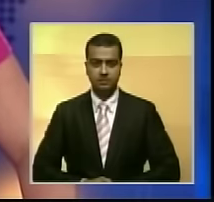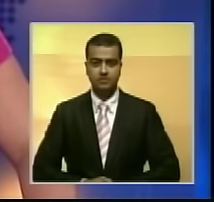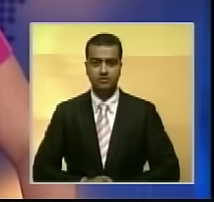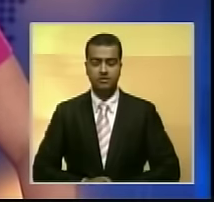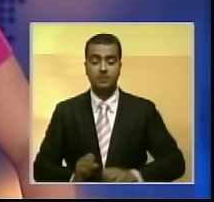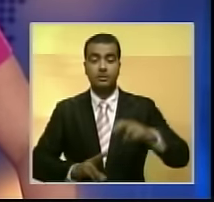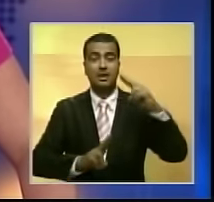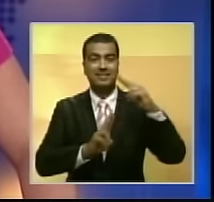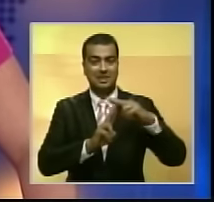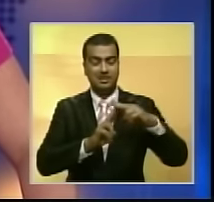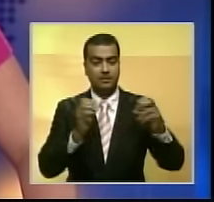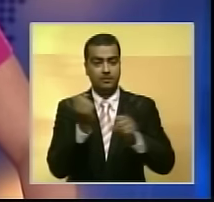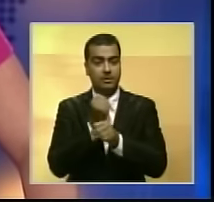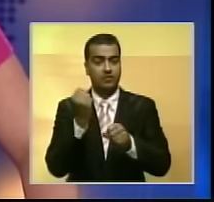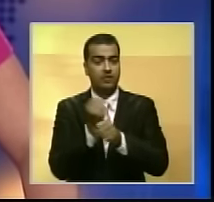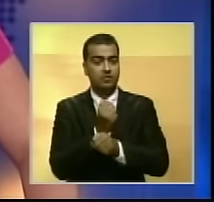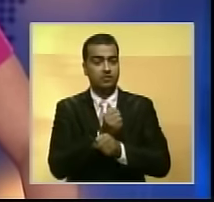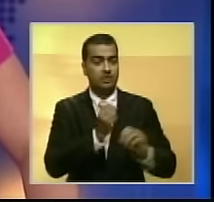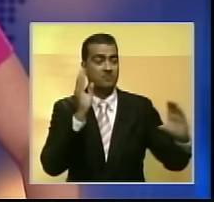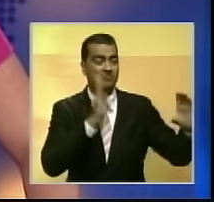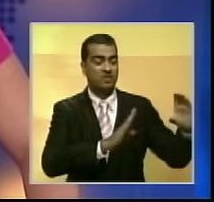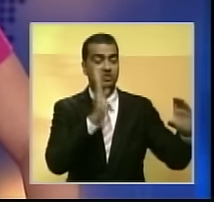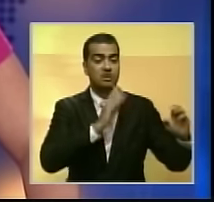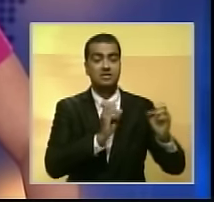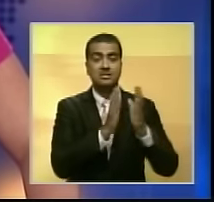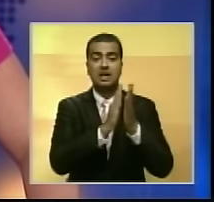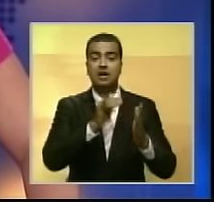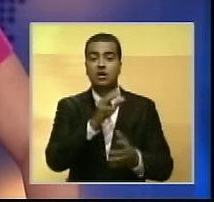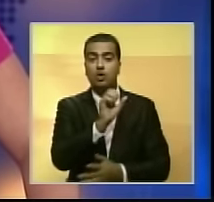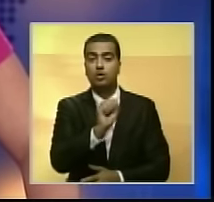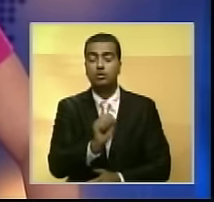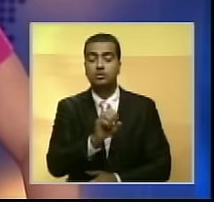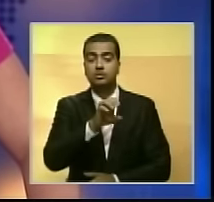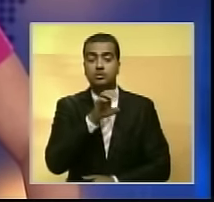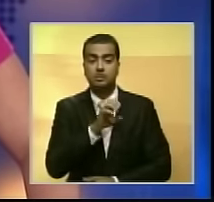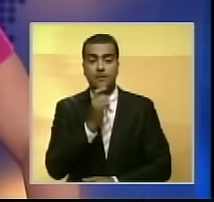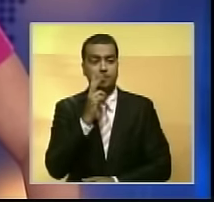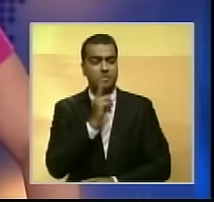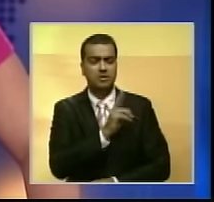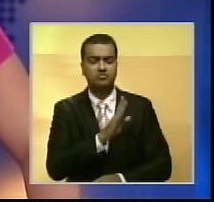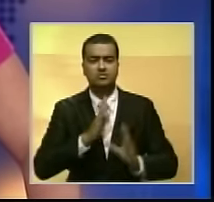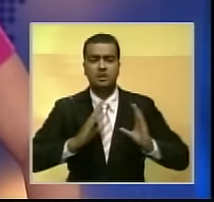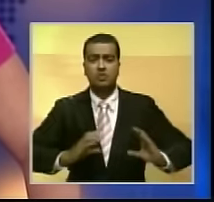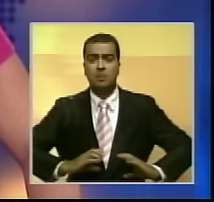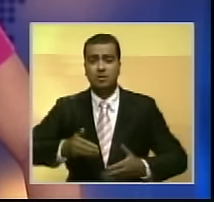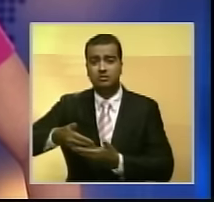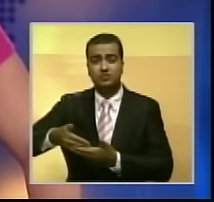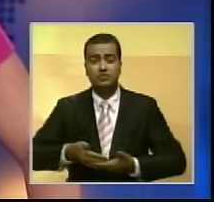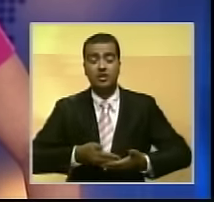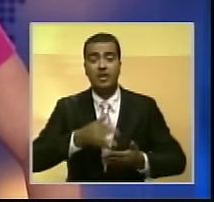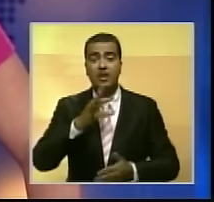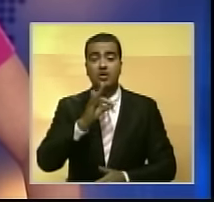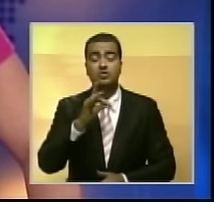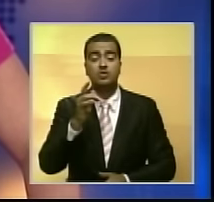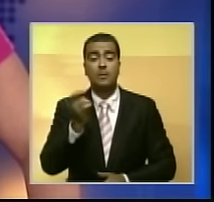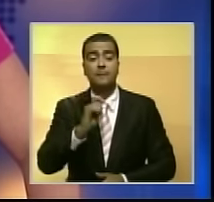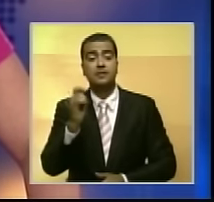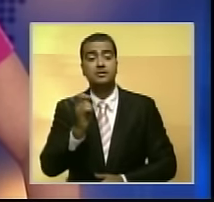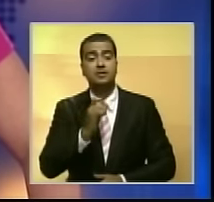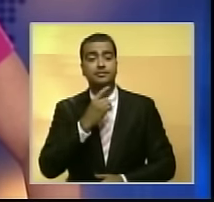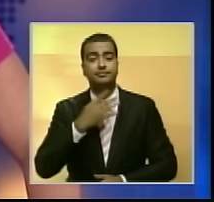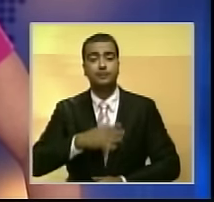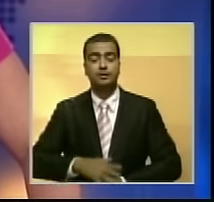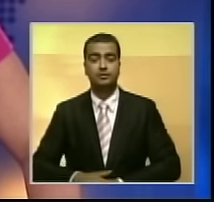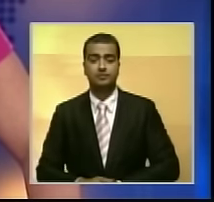En Táchira, obreros del vertedero de basura de San Josecito, municipio Torbes, hallaron el cuerpo de un feto de 8 meses de